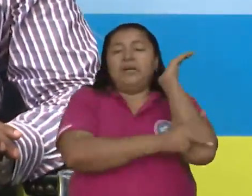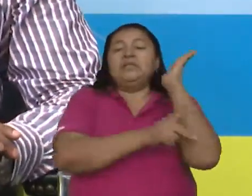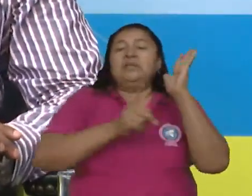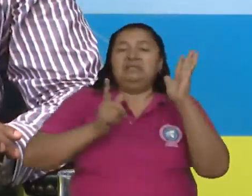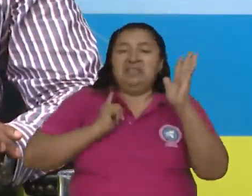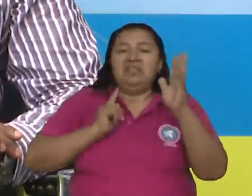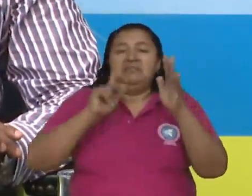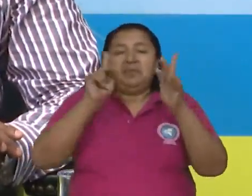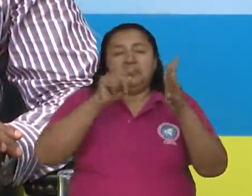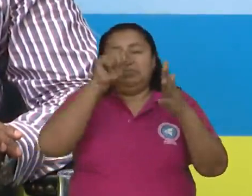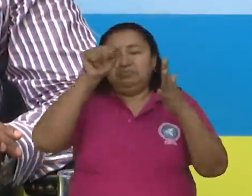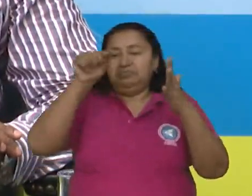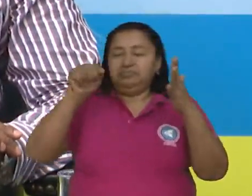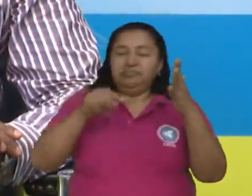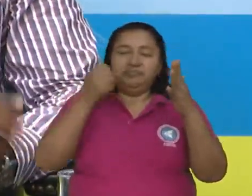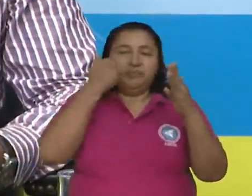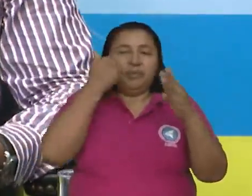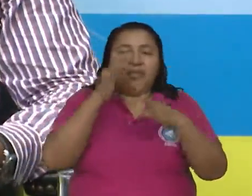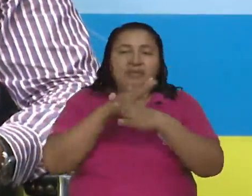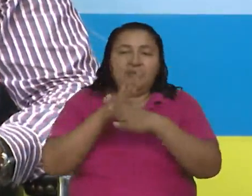reportan el coronavirus.